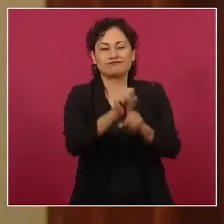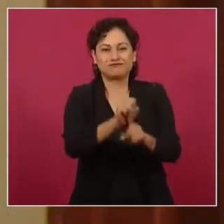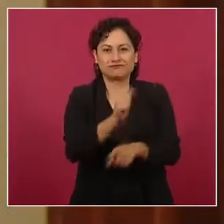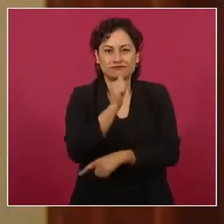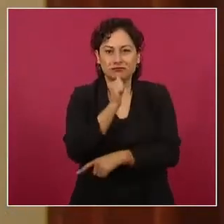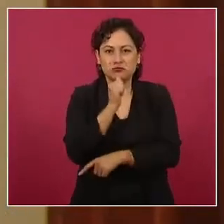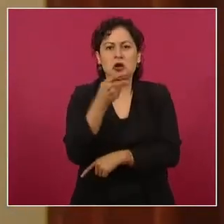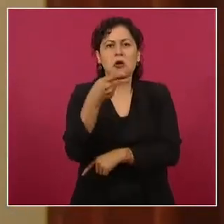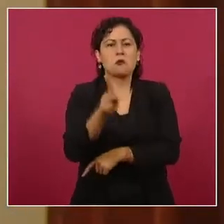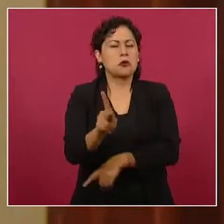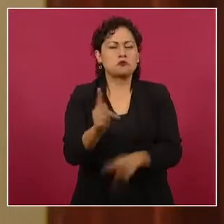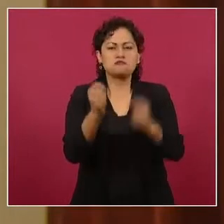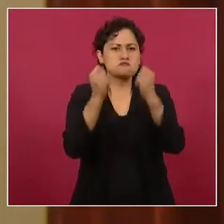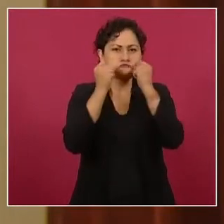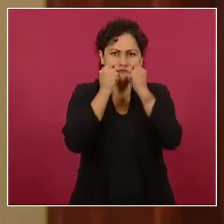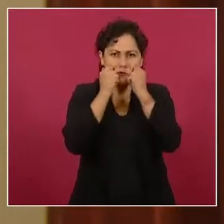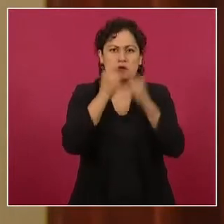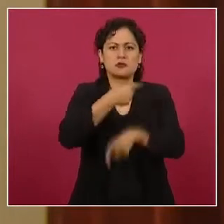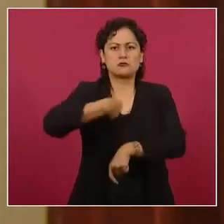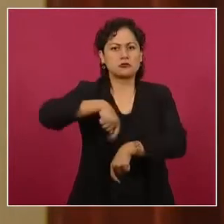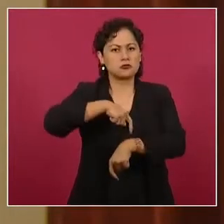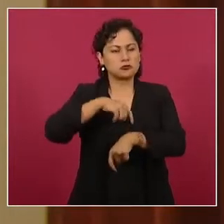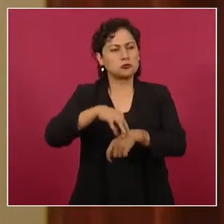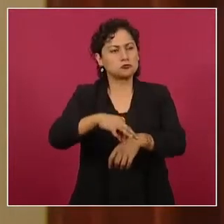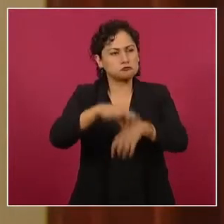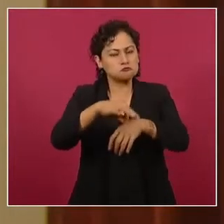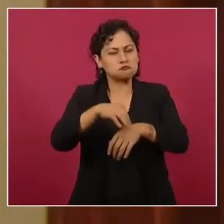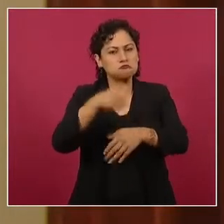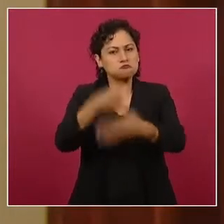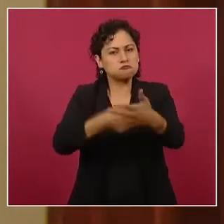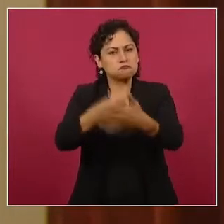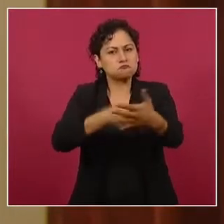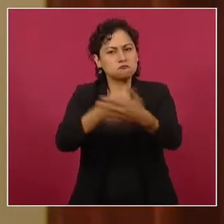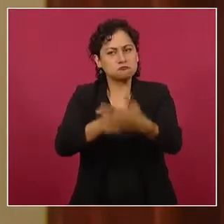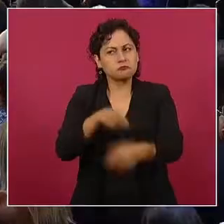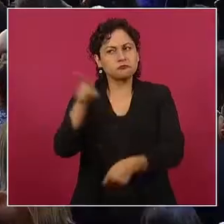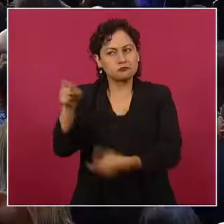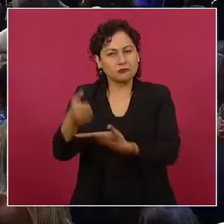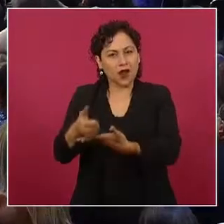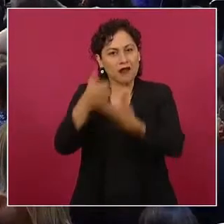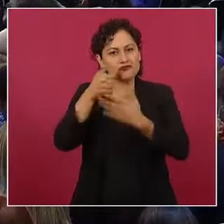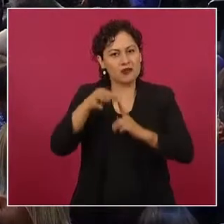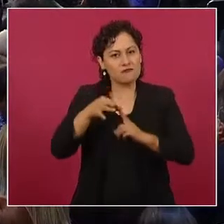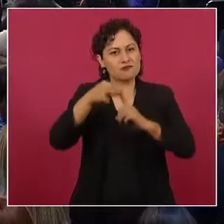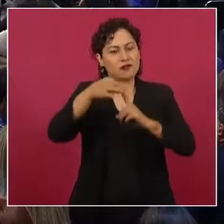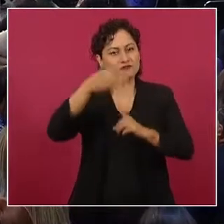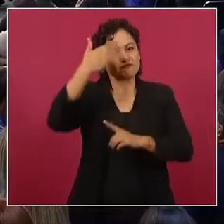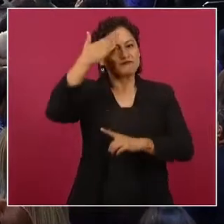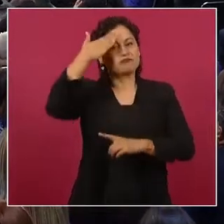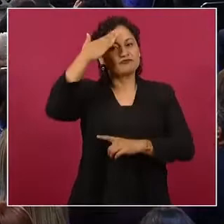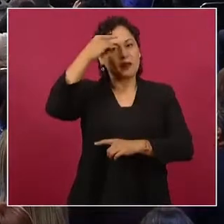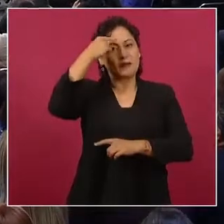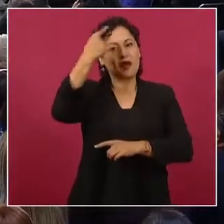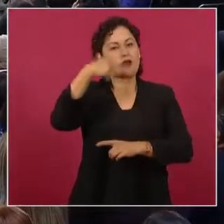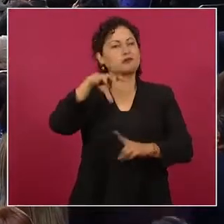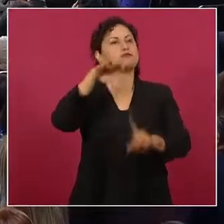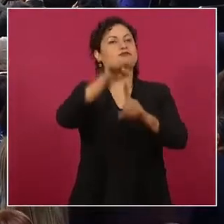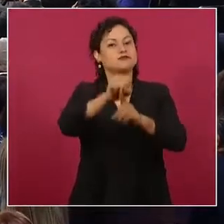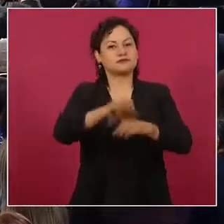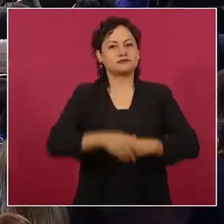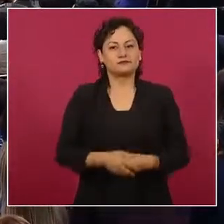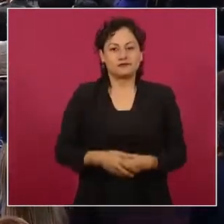hechos encabezados por usted. Con su liderazgo vamos a seguir trabajando. Asimismo, ratificamos el